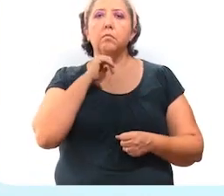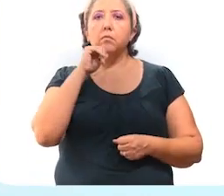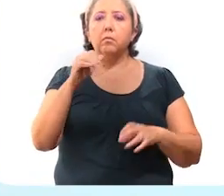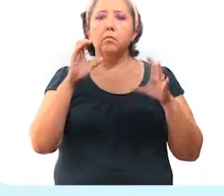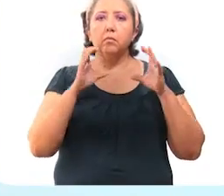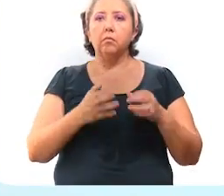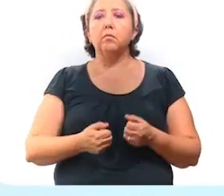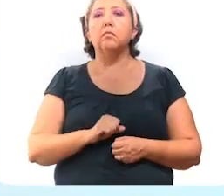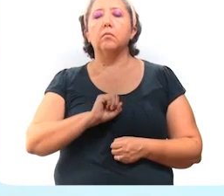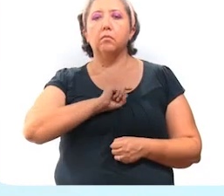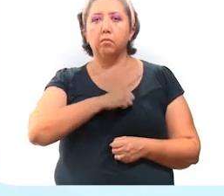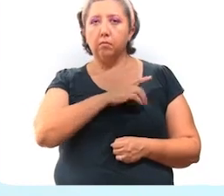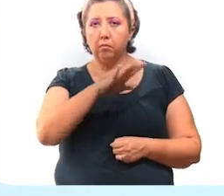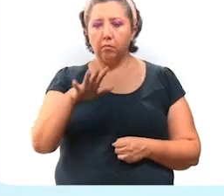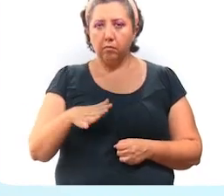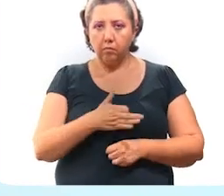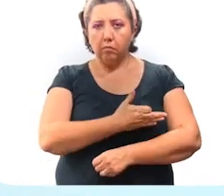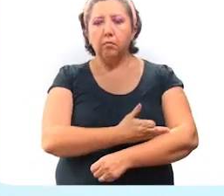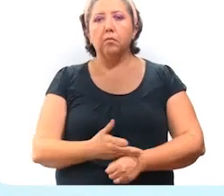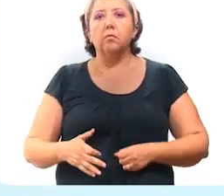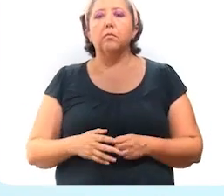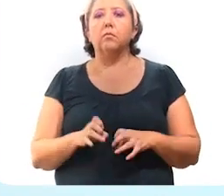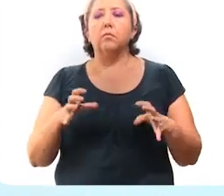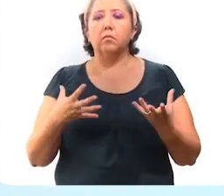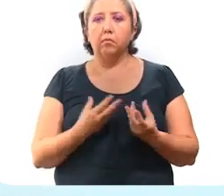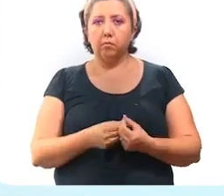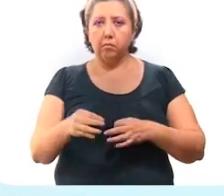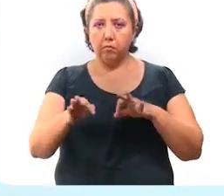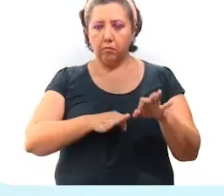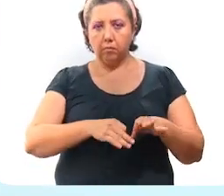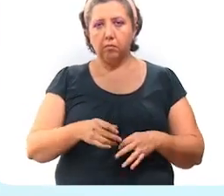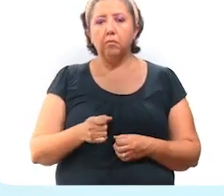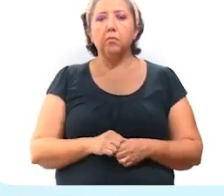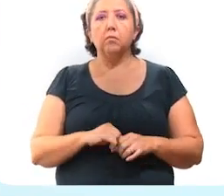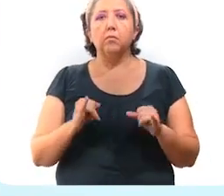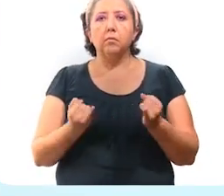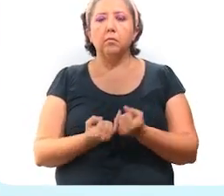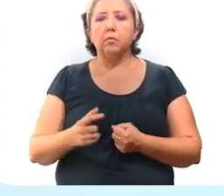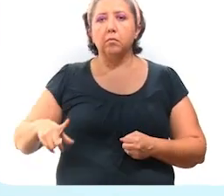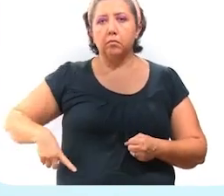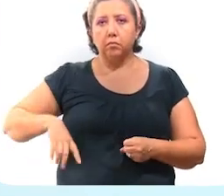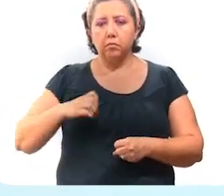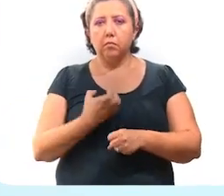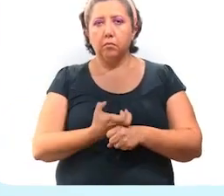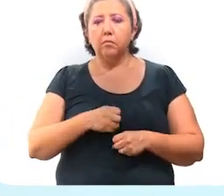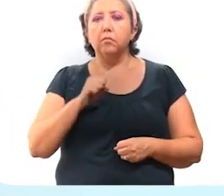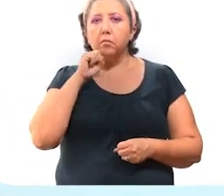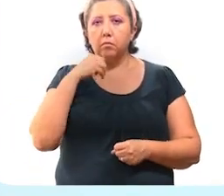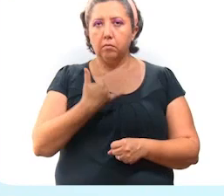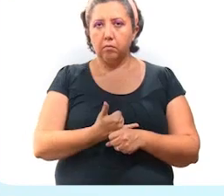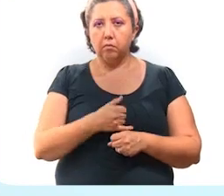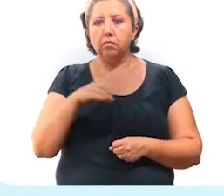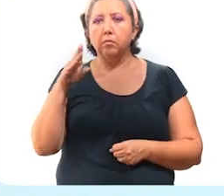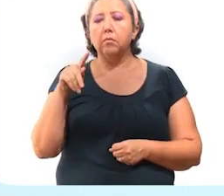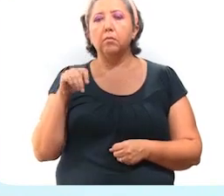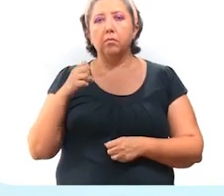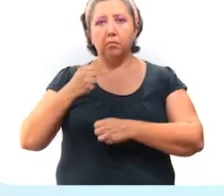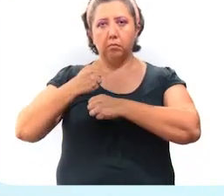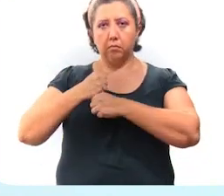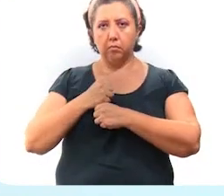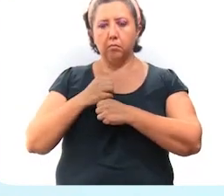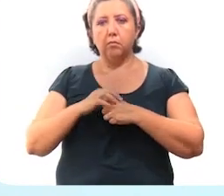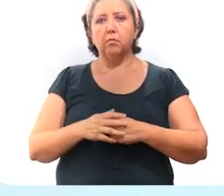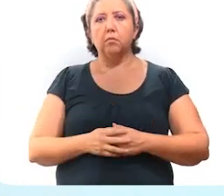para proteger nuestra salud y la de nuestras familias. Estamos trabajando de manera conjunta el Gobierno del Estado, la Secretaría del Bienestar y